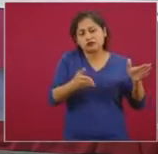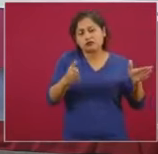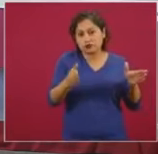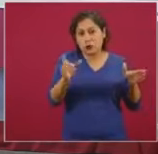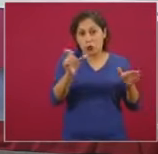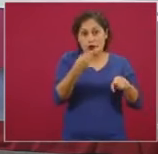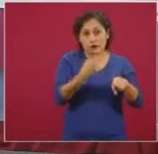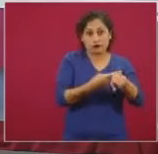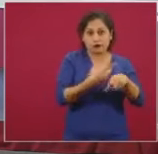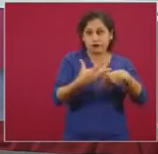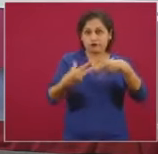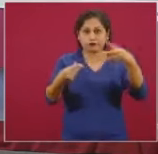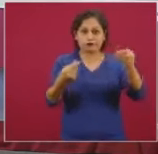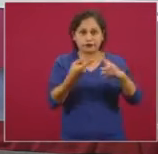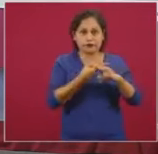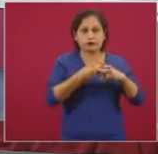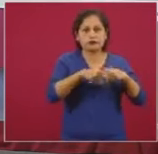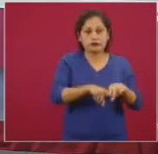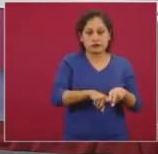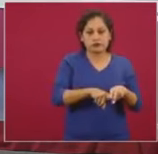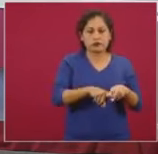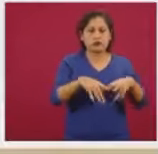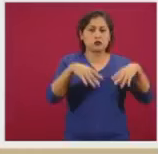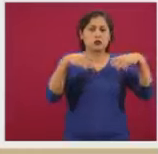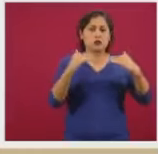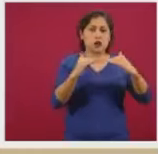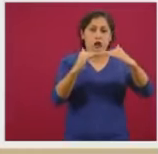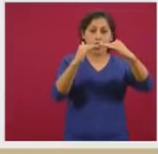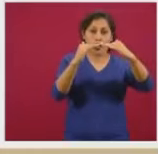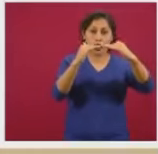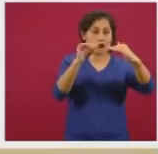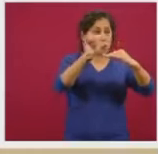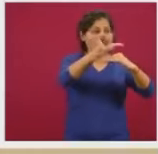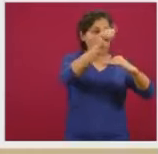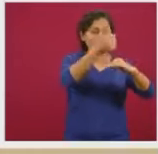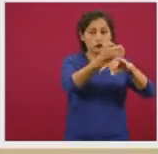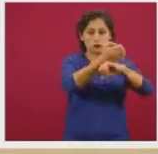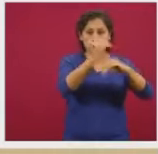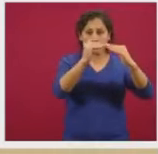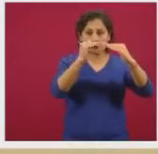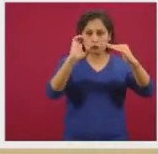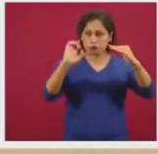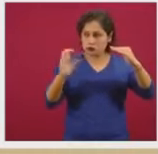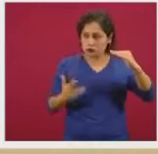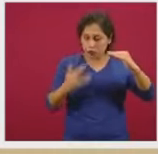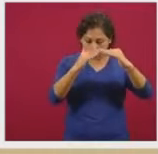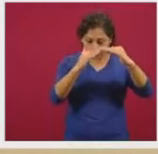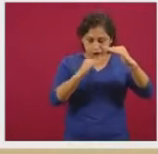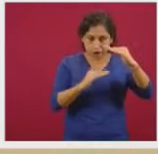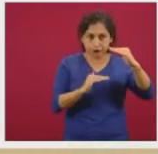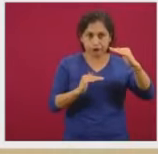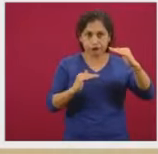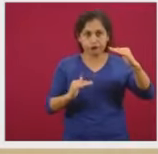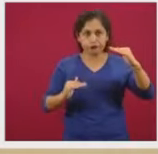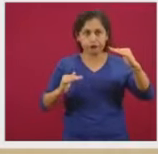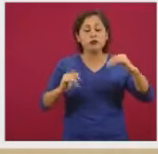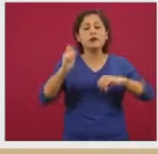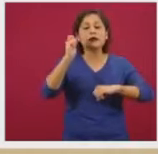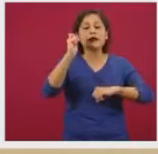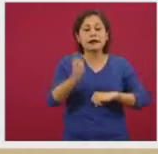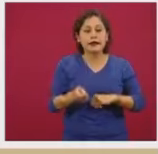pandemia, teníamos una estimación por debajo de lo que se esperaba. Y esto lo que nos habla es de un posible subregistro en